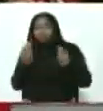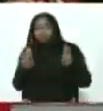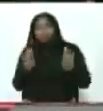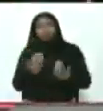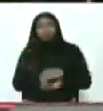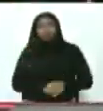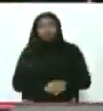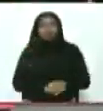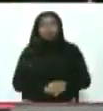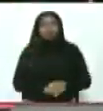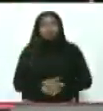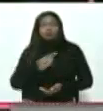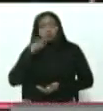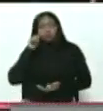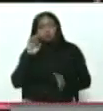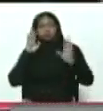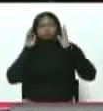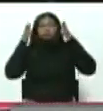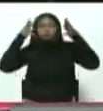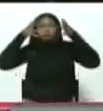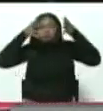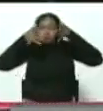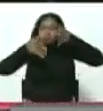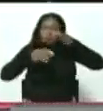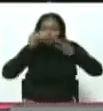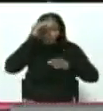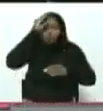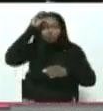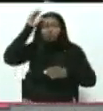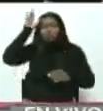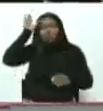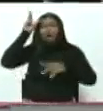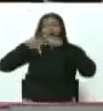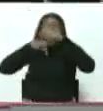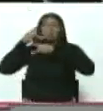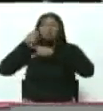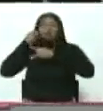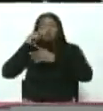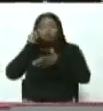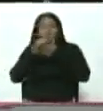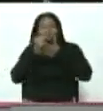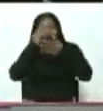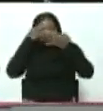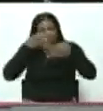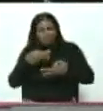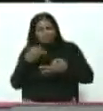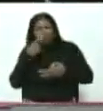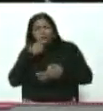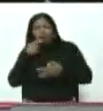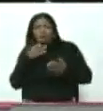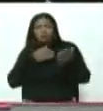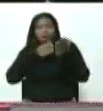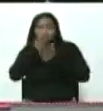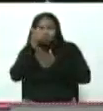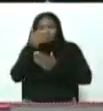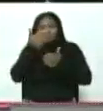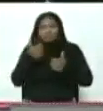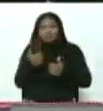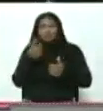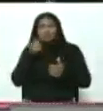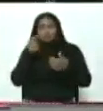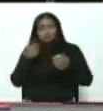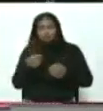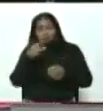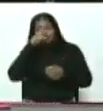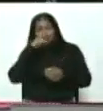visto crecer, formarse políticamente, y puedo ser testigo de sección que va por el camino correcto, lo digo por mis